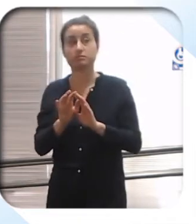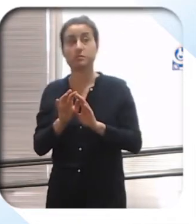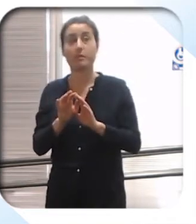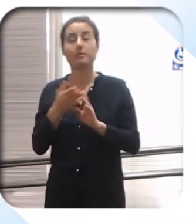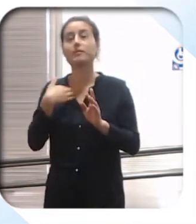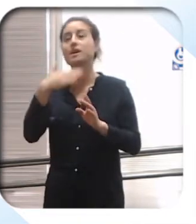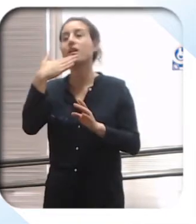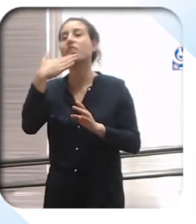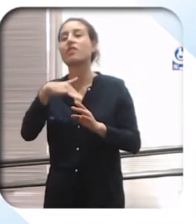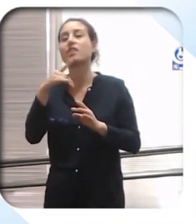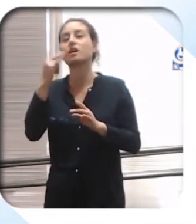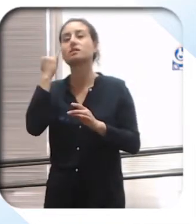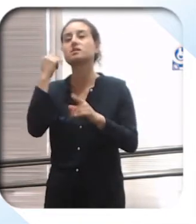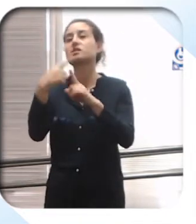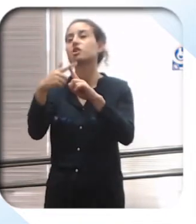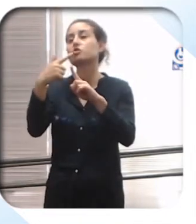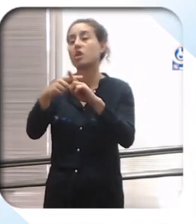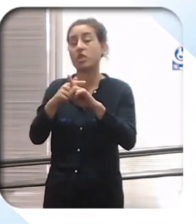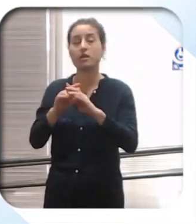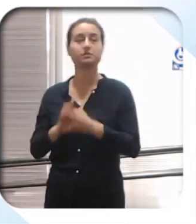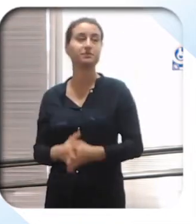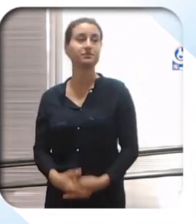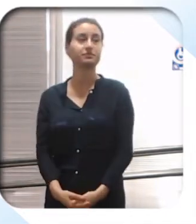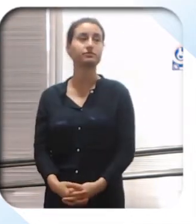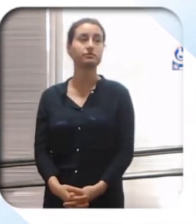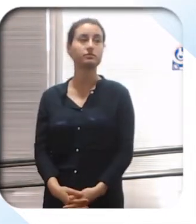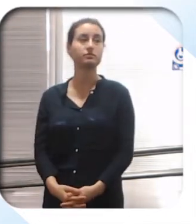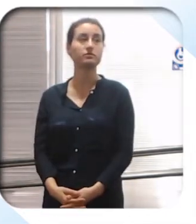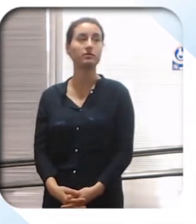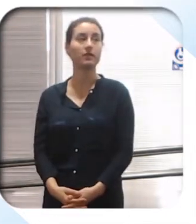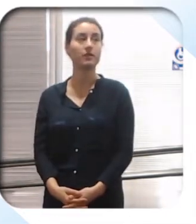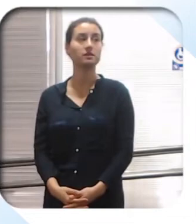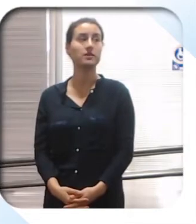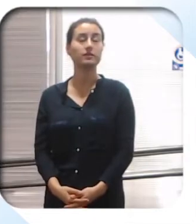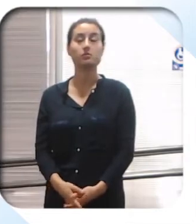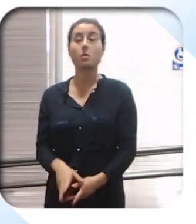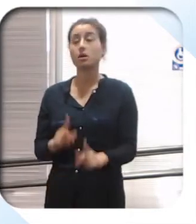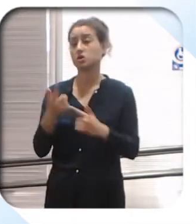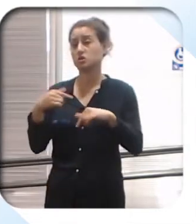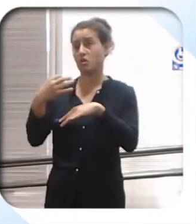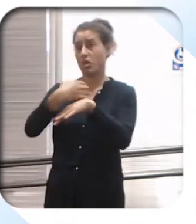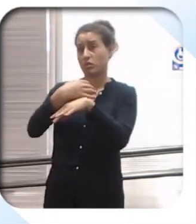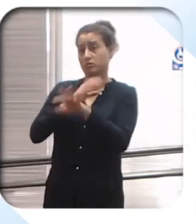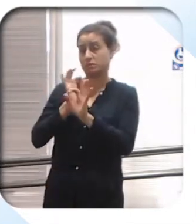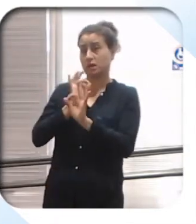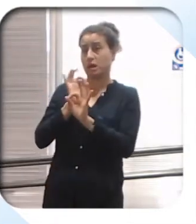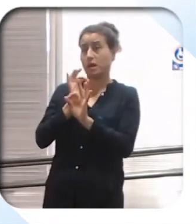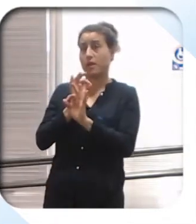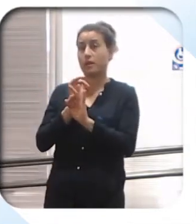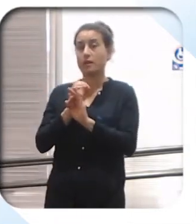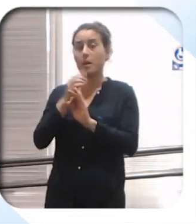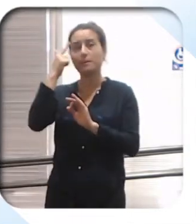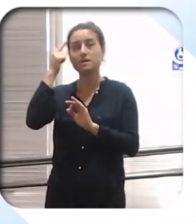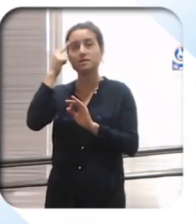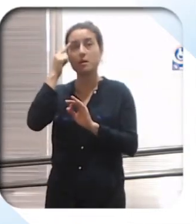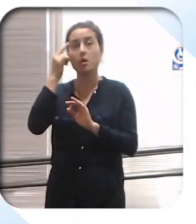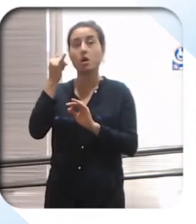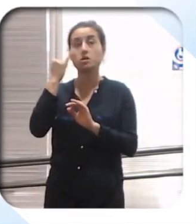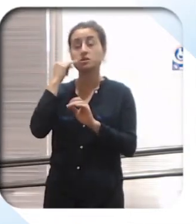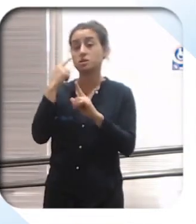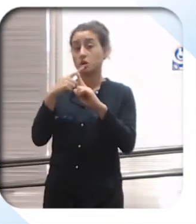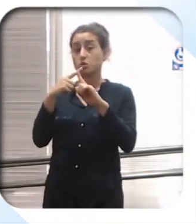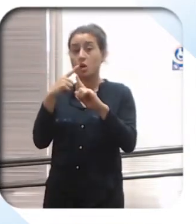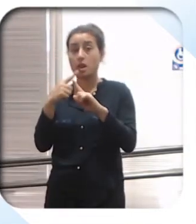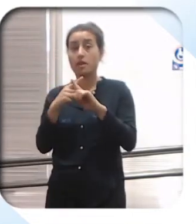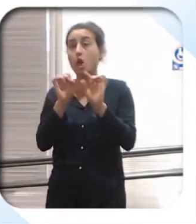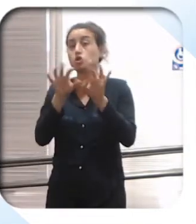para entender la sexualidad desde ese lugar, ¿tá? Porque como no se nos educa, vamos a una sexualidad restringida,